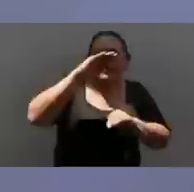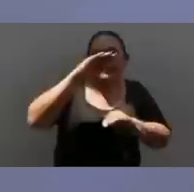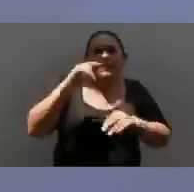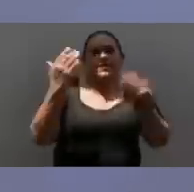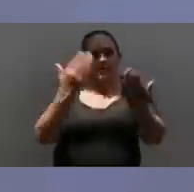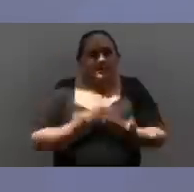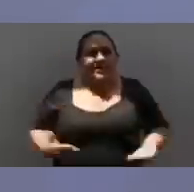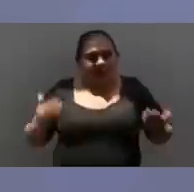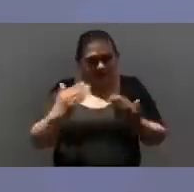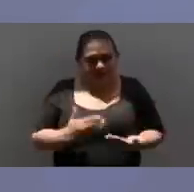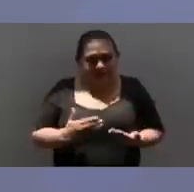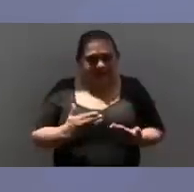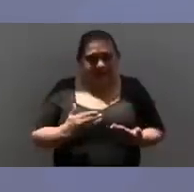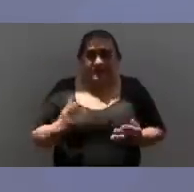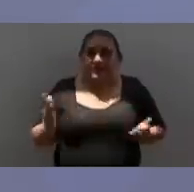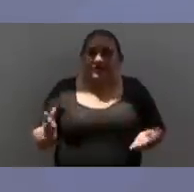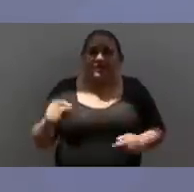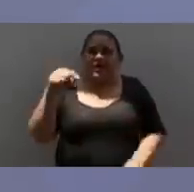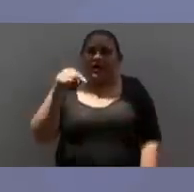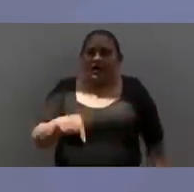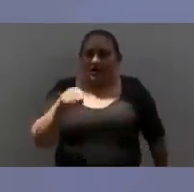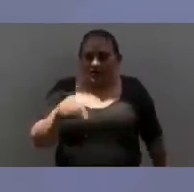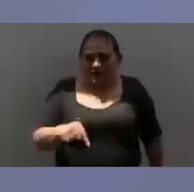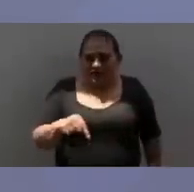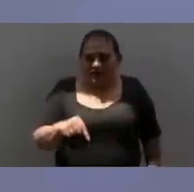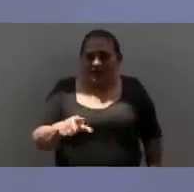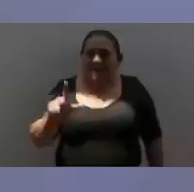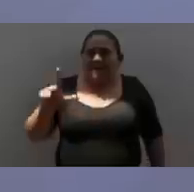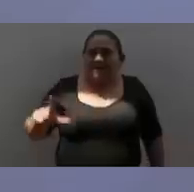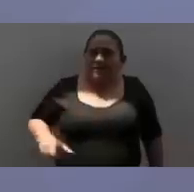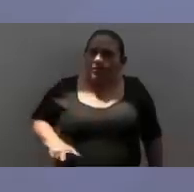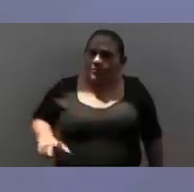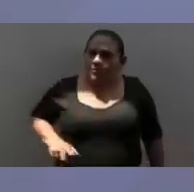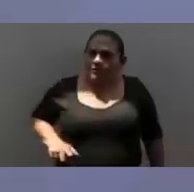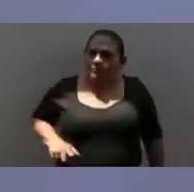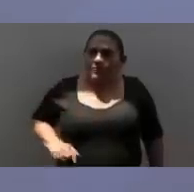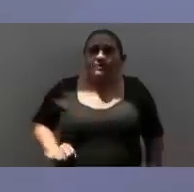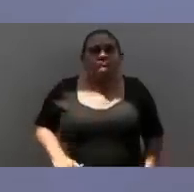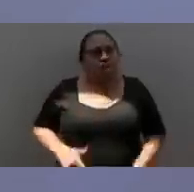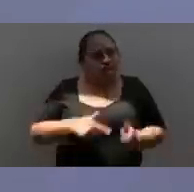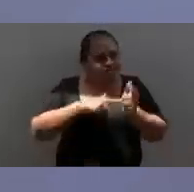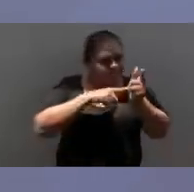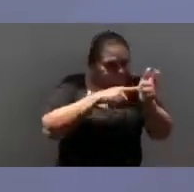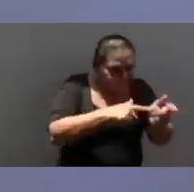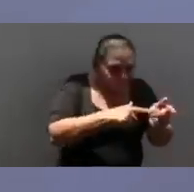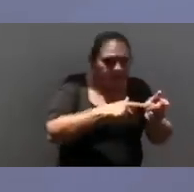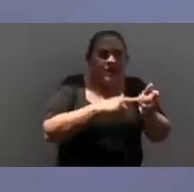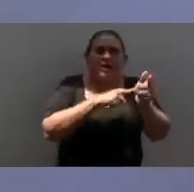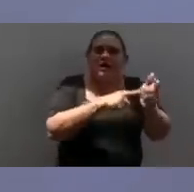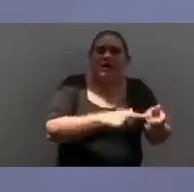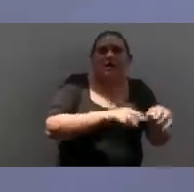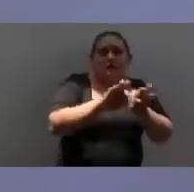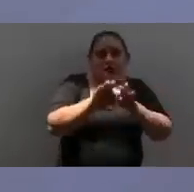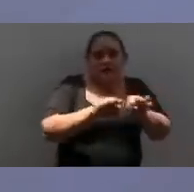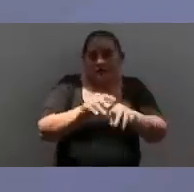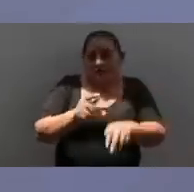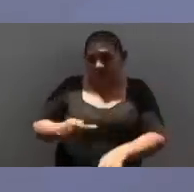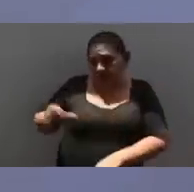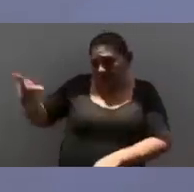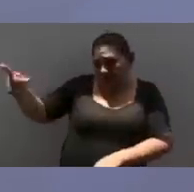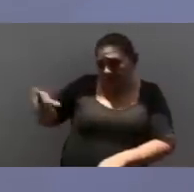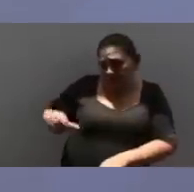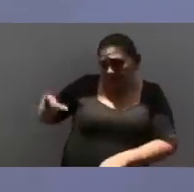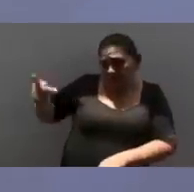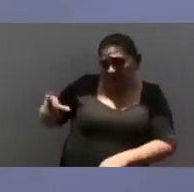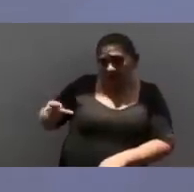todos. Entonces, aquí desde el gobierno del estado vamos a seguir trabajando de manera coordinada con los 3 órdenes